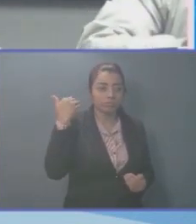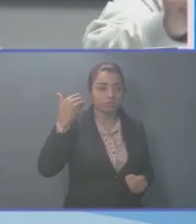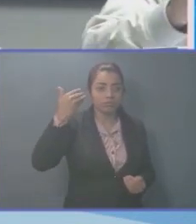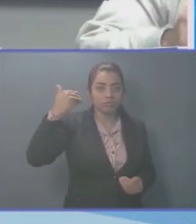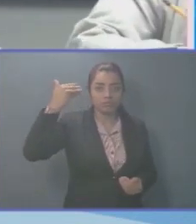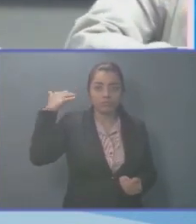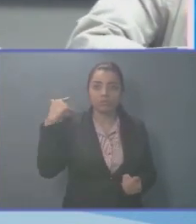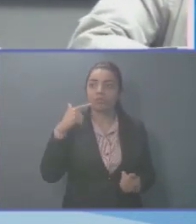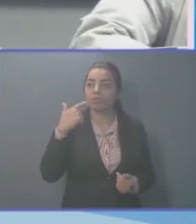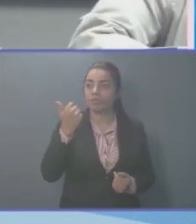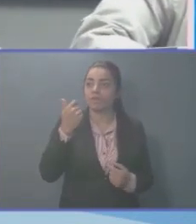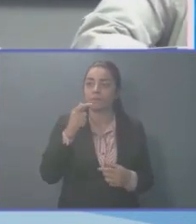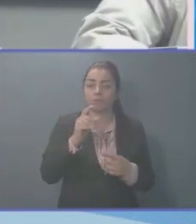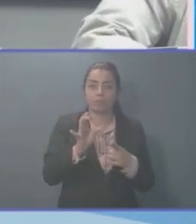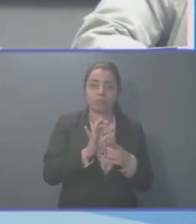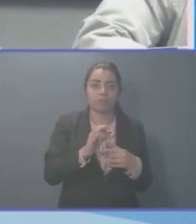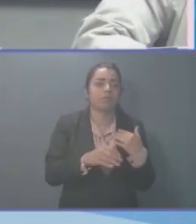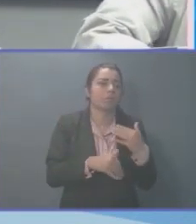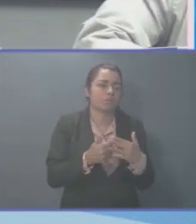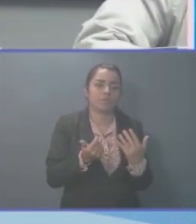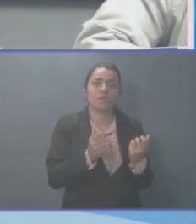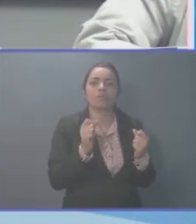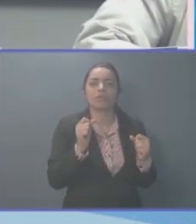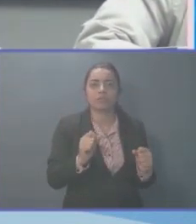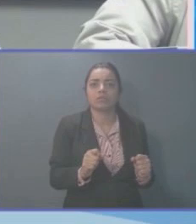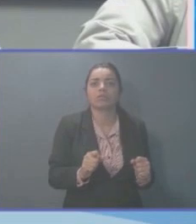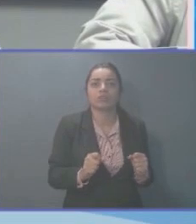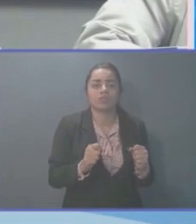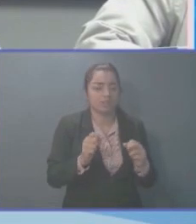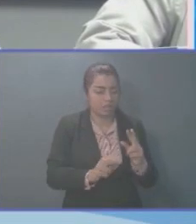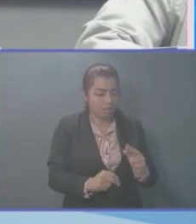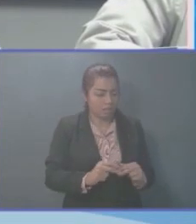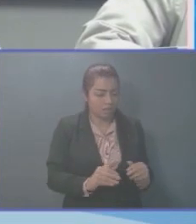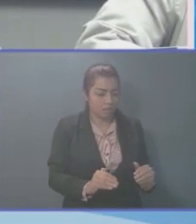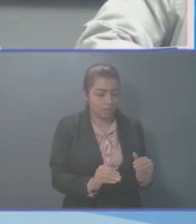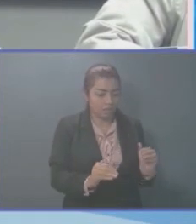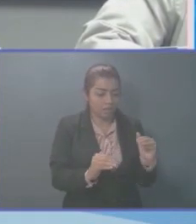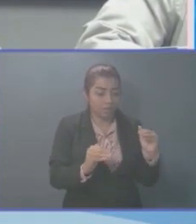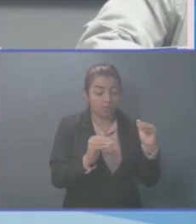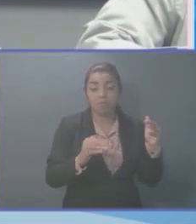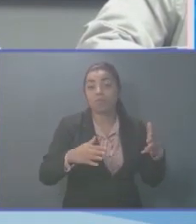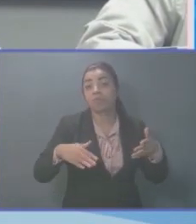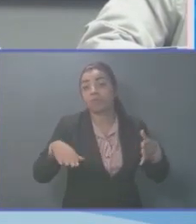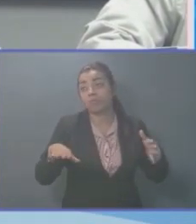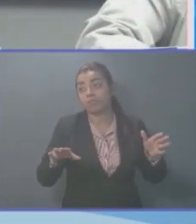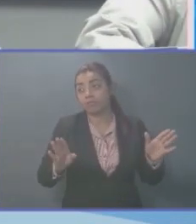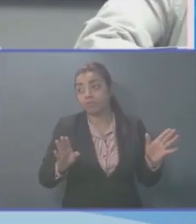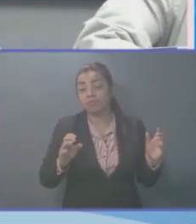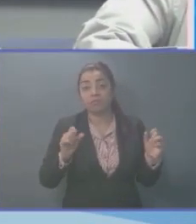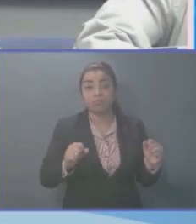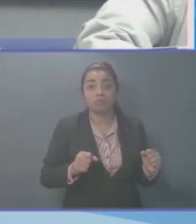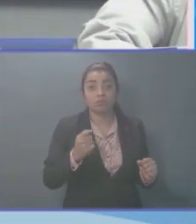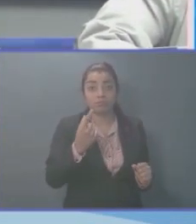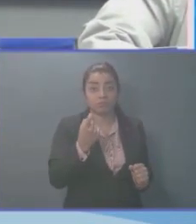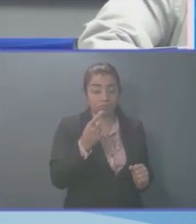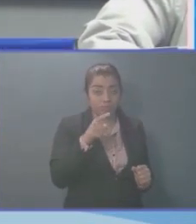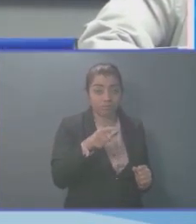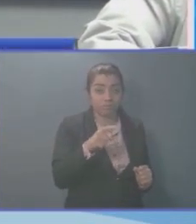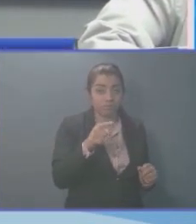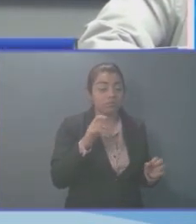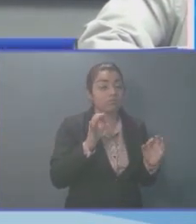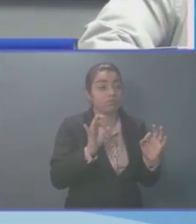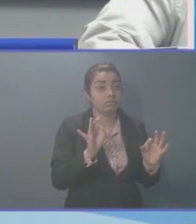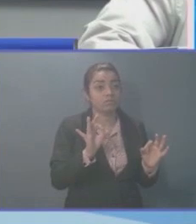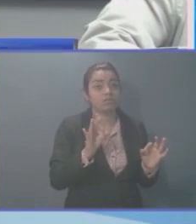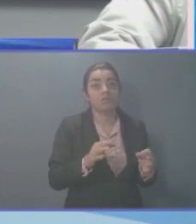otros financiamientos destinados a la construcción del edificio. Sin embargo, hacía falta todavía para poder